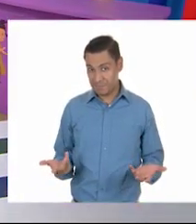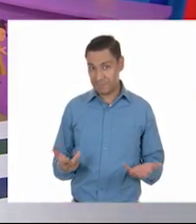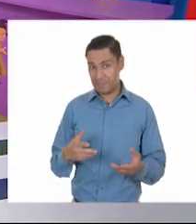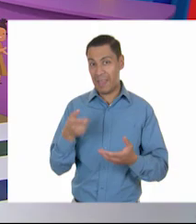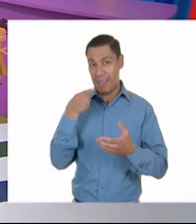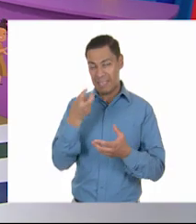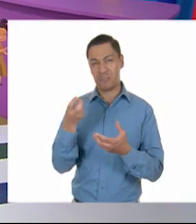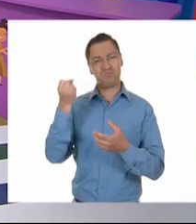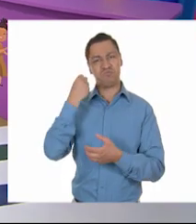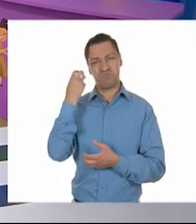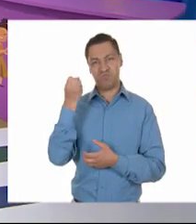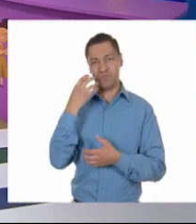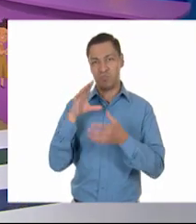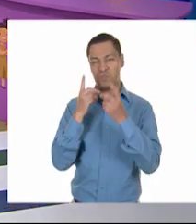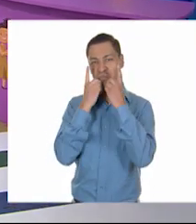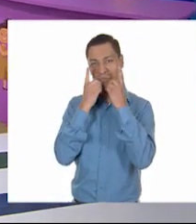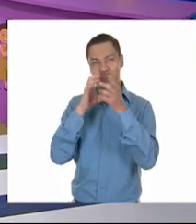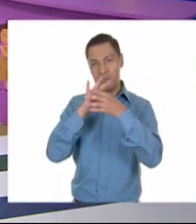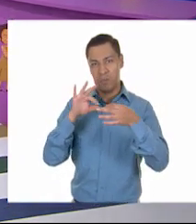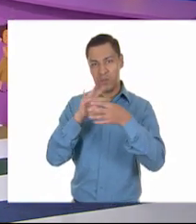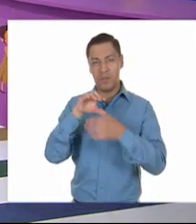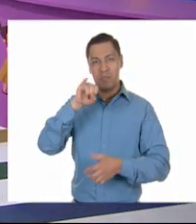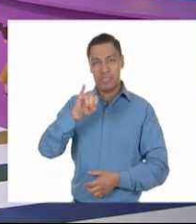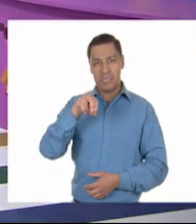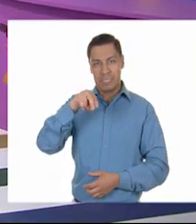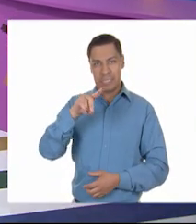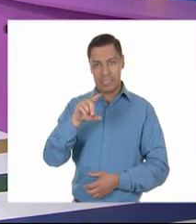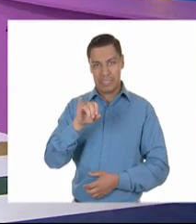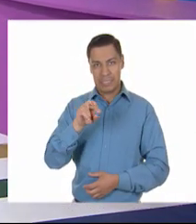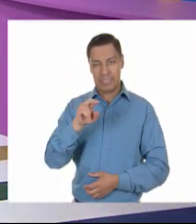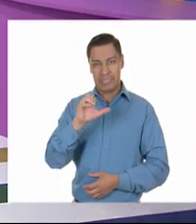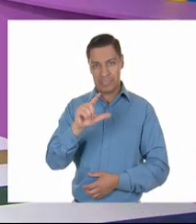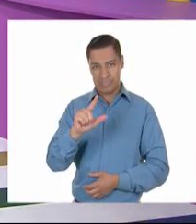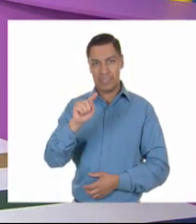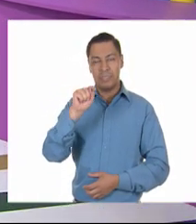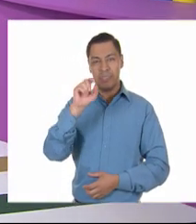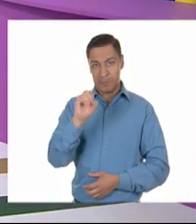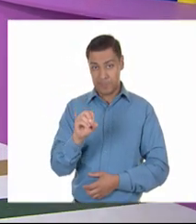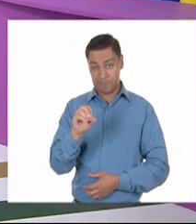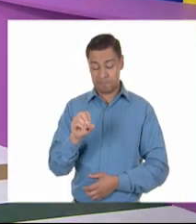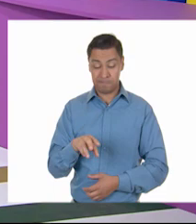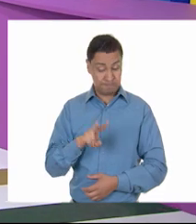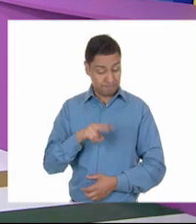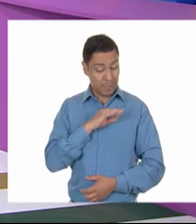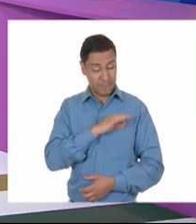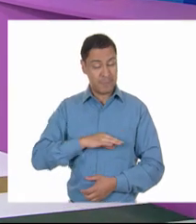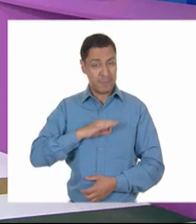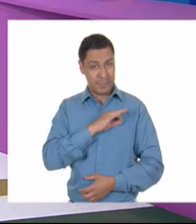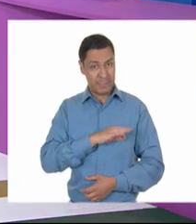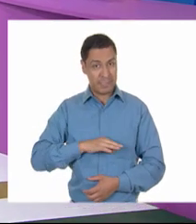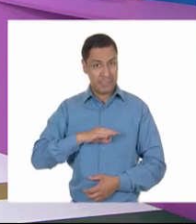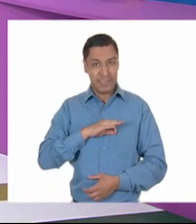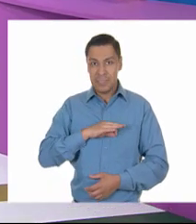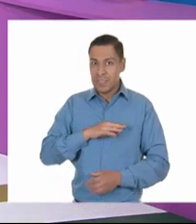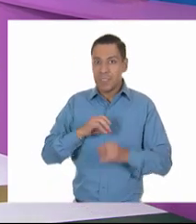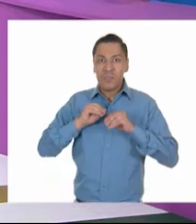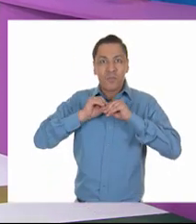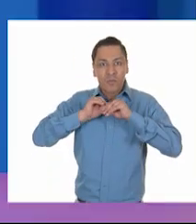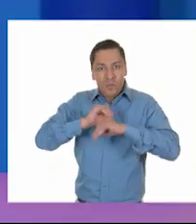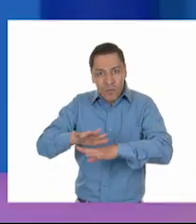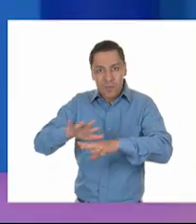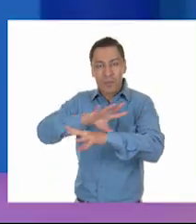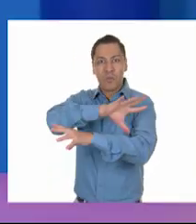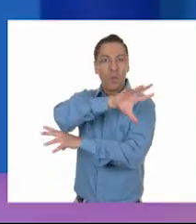discurso indirecto. La verdad es que te felicito. Muchas gracias. Sí, recuperaste toda la información que nos dio el